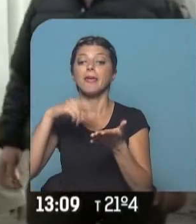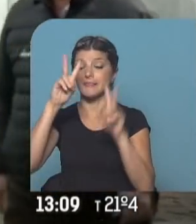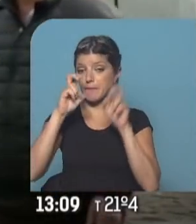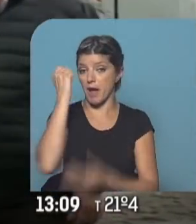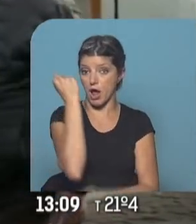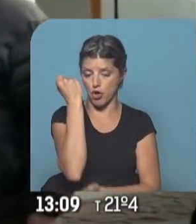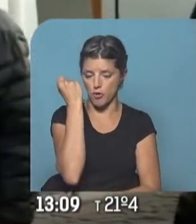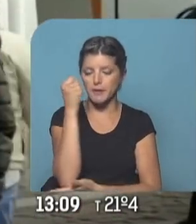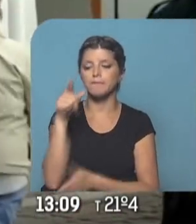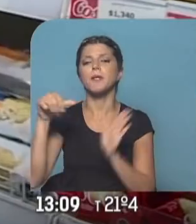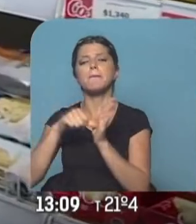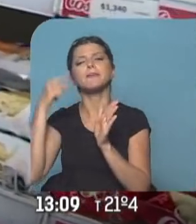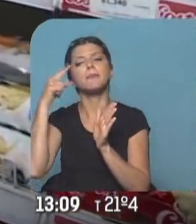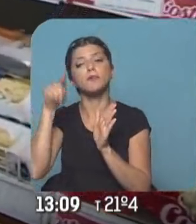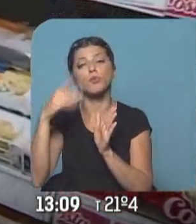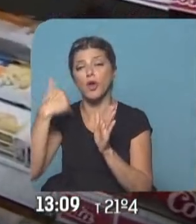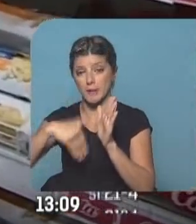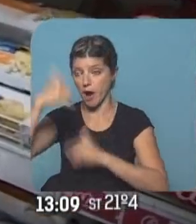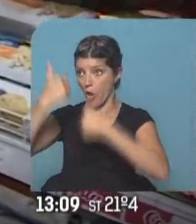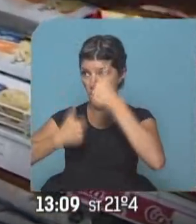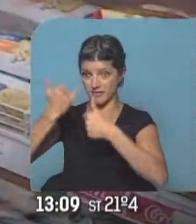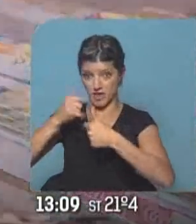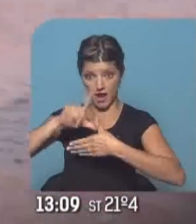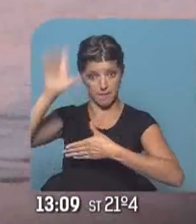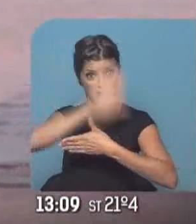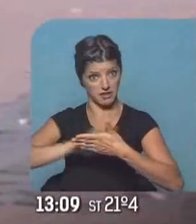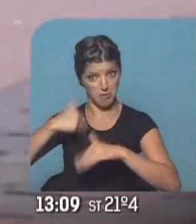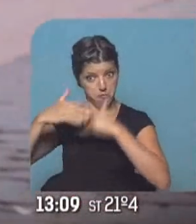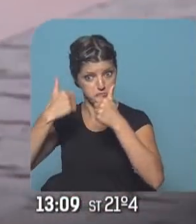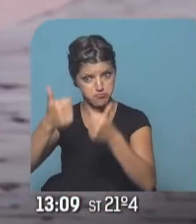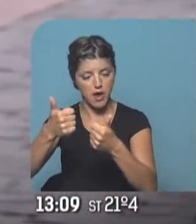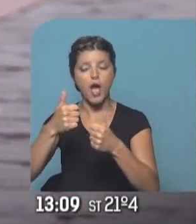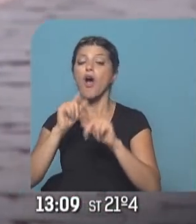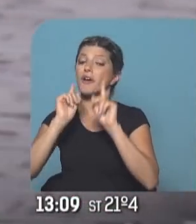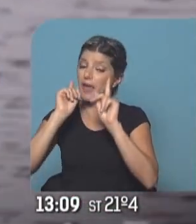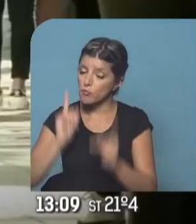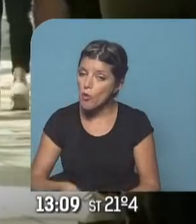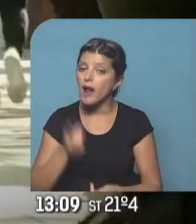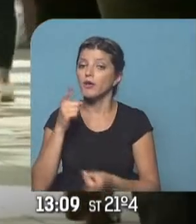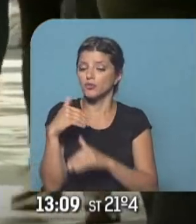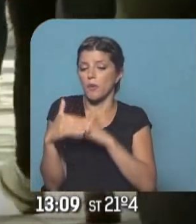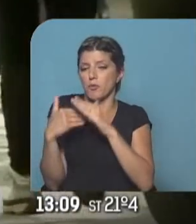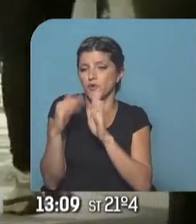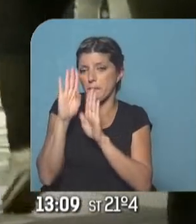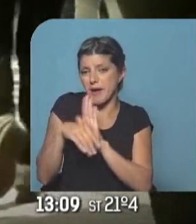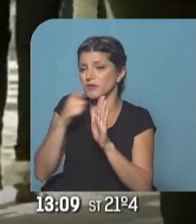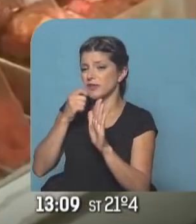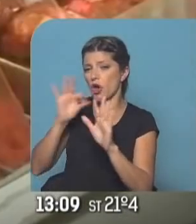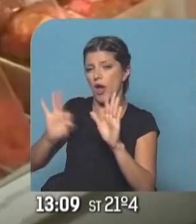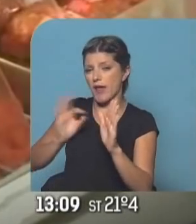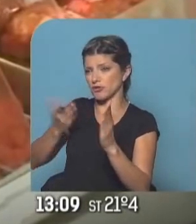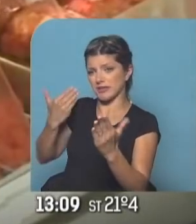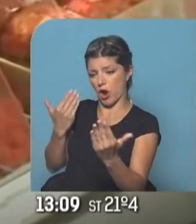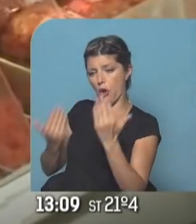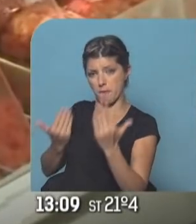el país es considerado uno de los más competitivos de América Latina, a pesar de registrar un menor crecimiento que en los años anteriores, mientras